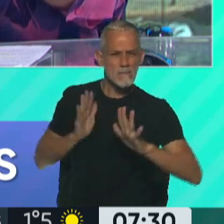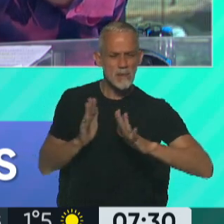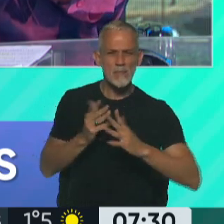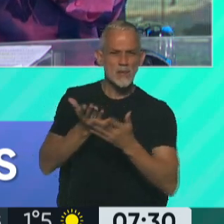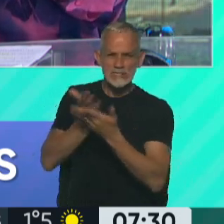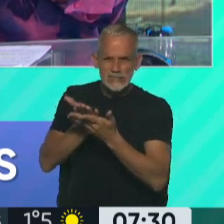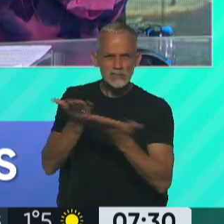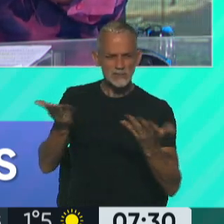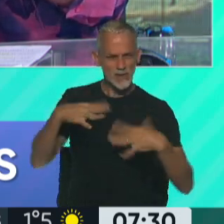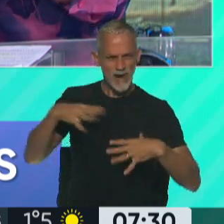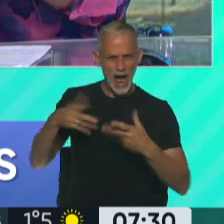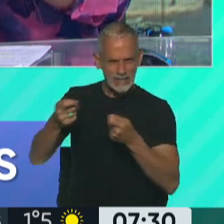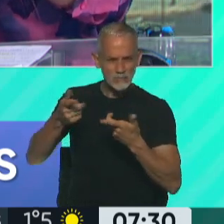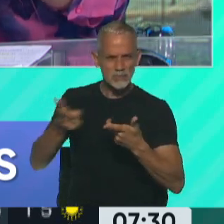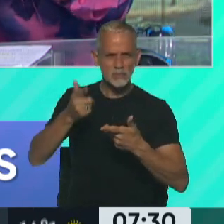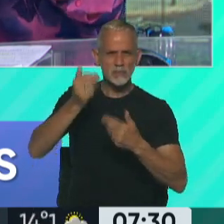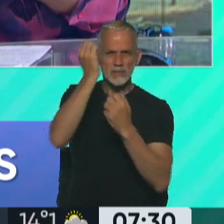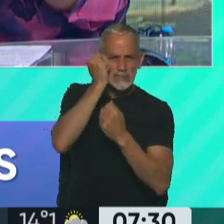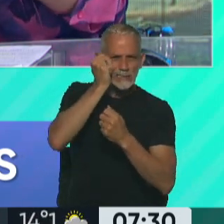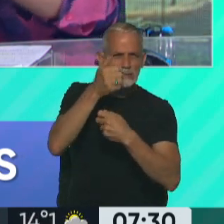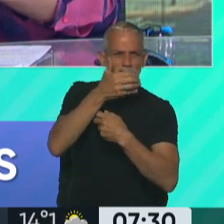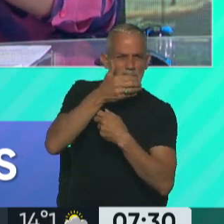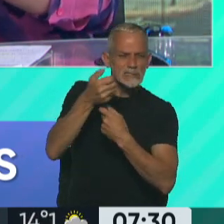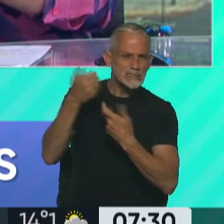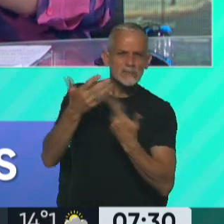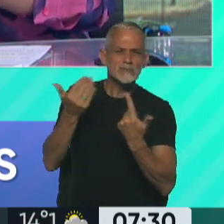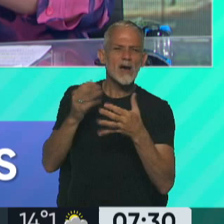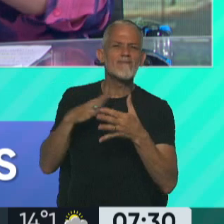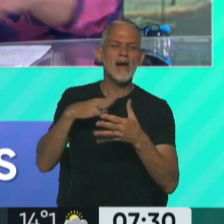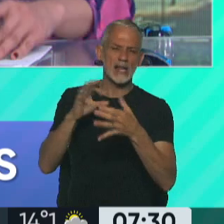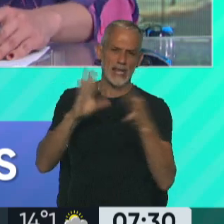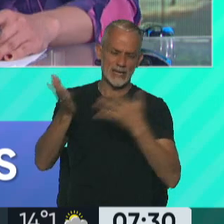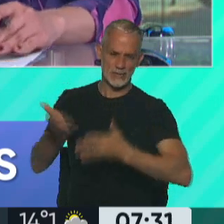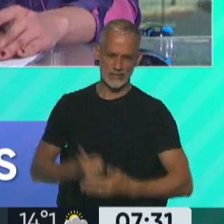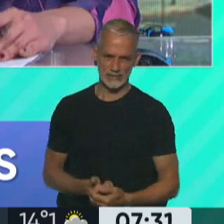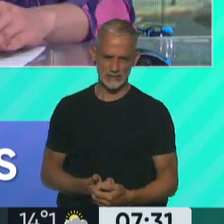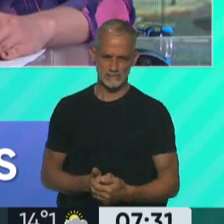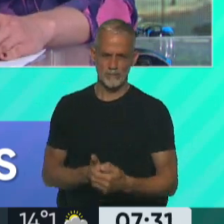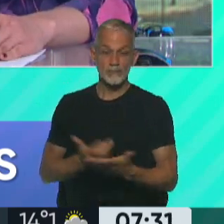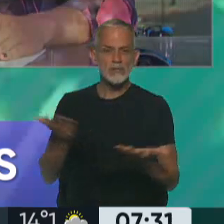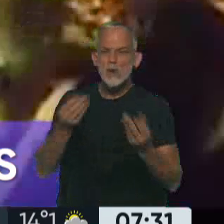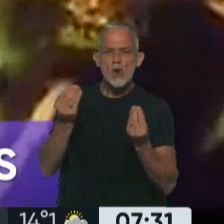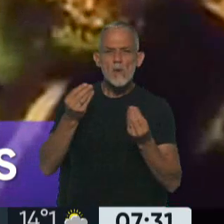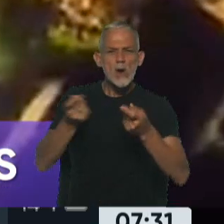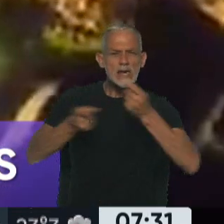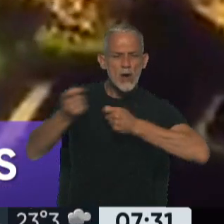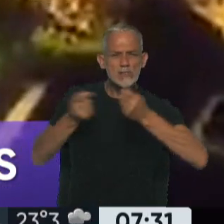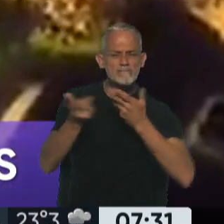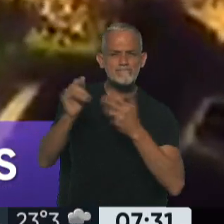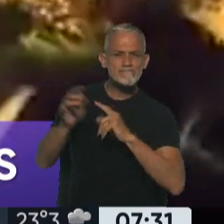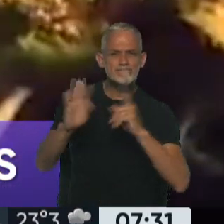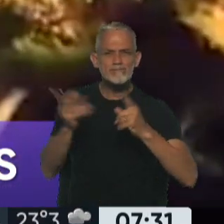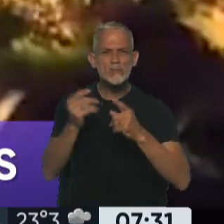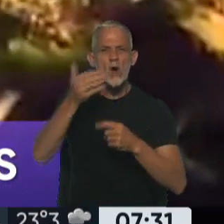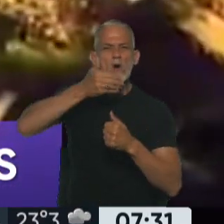para liberar los rehenes que están en manos de Hamas en la Franja de Gaza. Eso te quería consultar. Perdón, ¿cómo están las negociaciones respecto a la